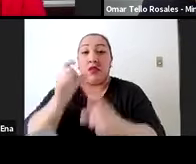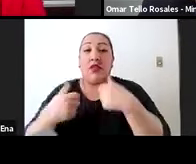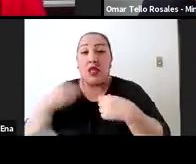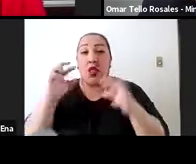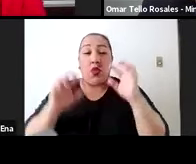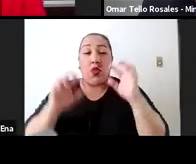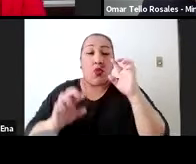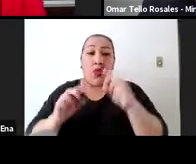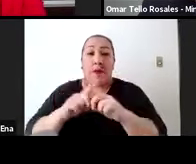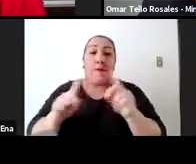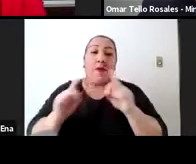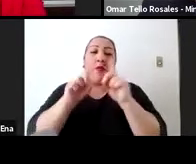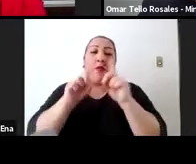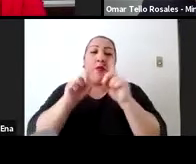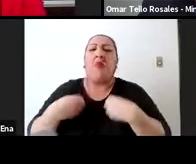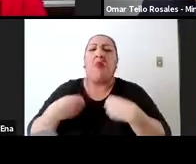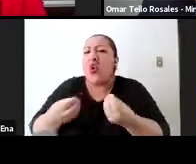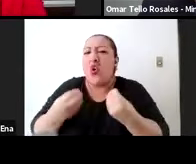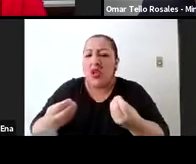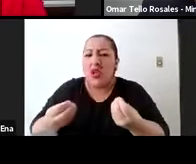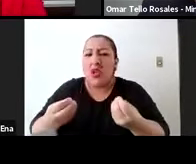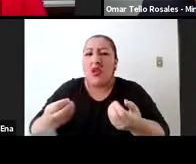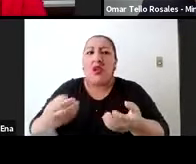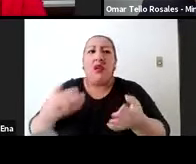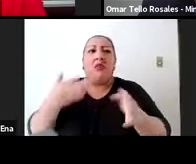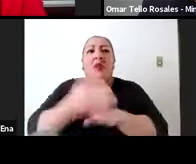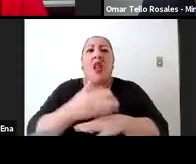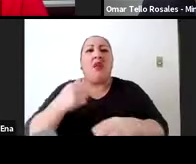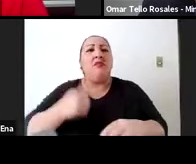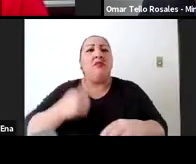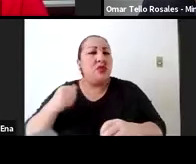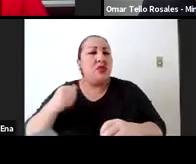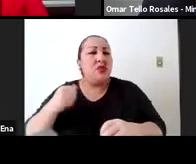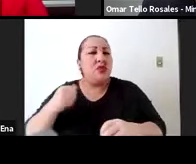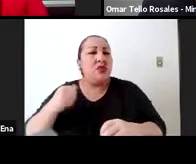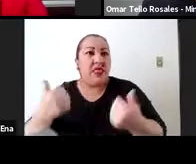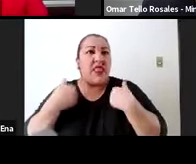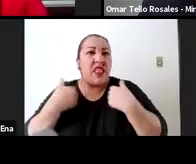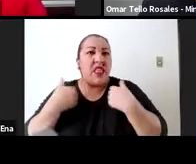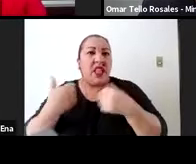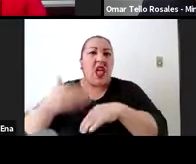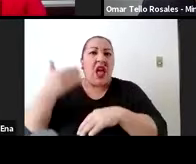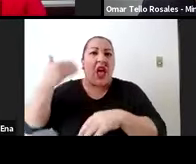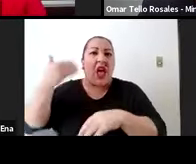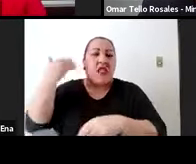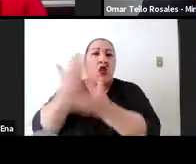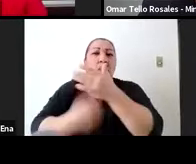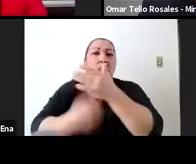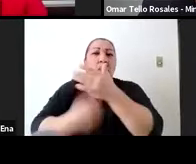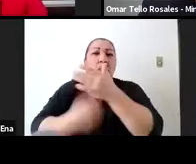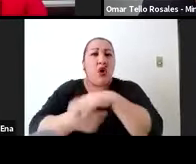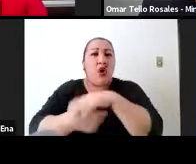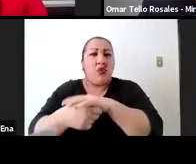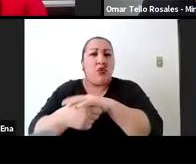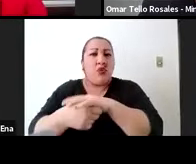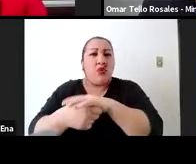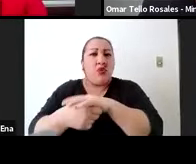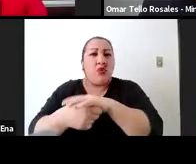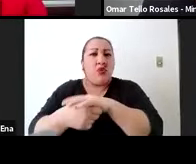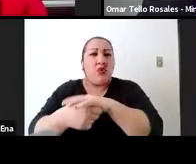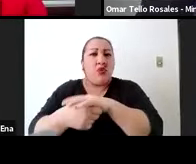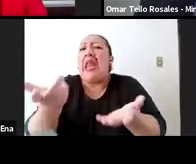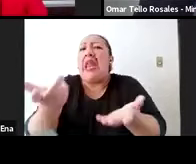se recurre a los municipios que tienen antecedentes de corrupción para entregarles esta posibilidad